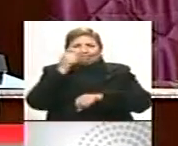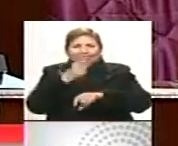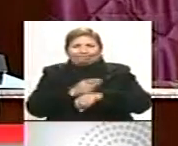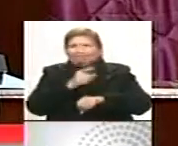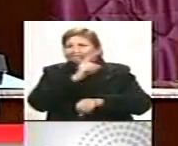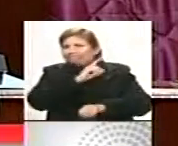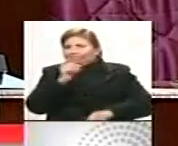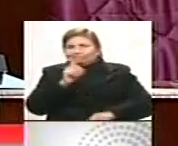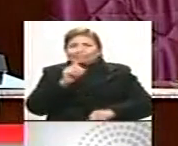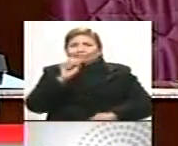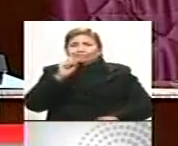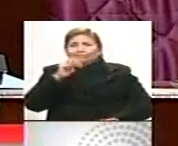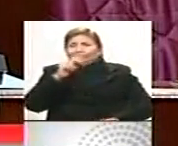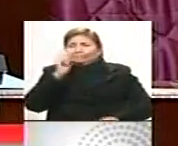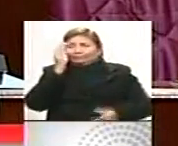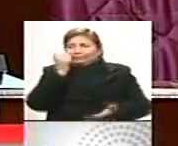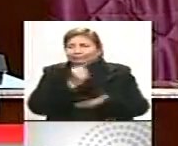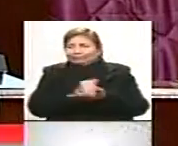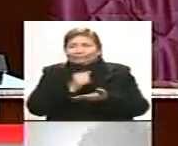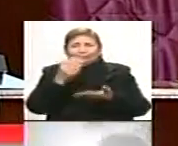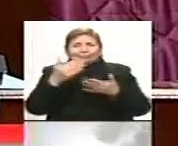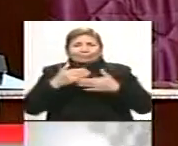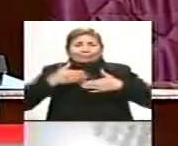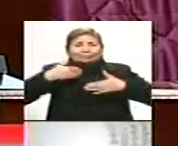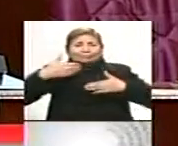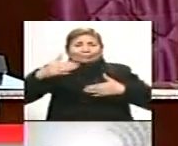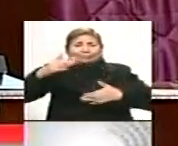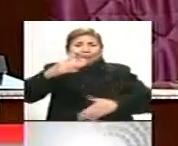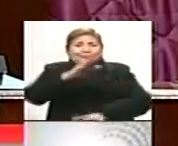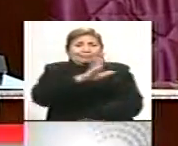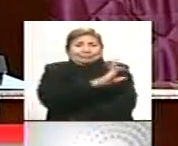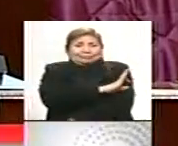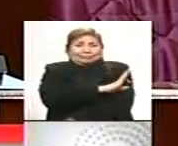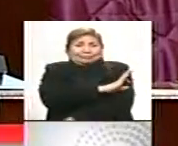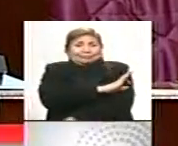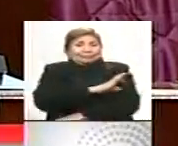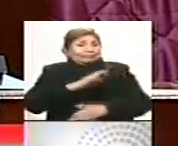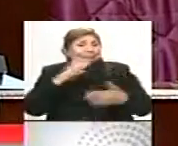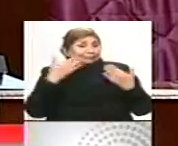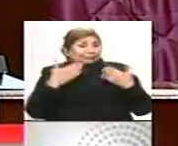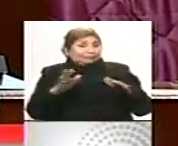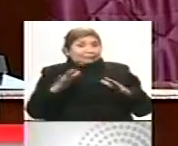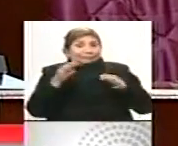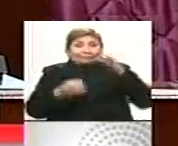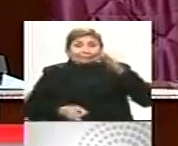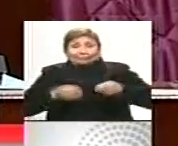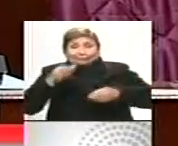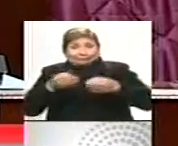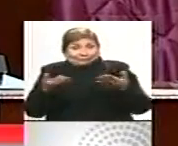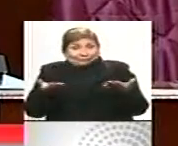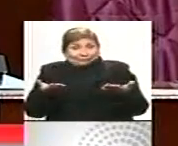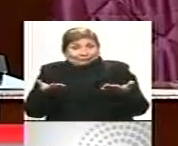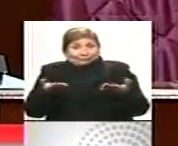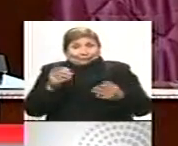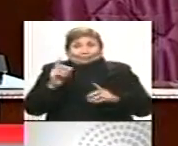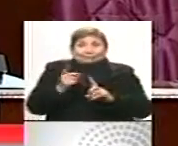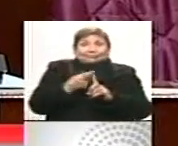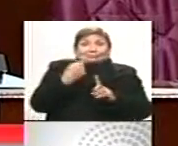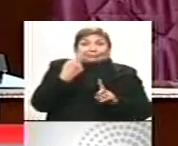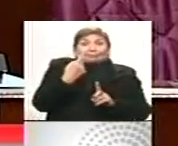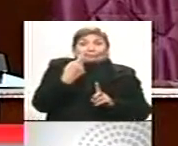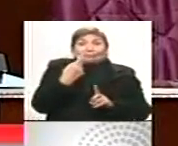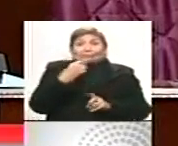sea, un paso más allá de la Fiscalía, ¿no es cierto? Porque ya está en proceso judicial, en primera instancia.